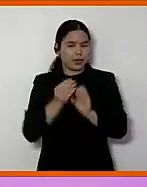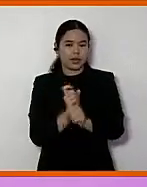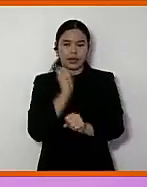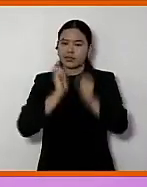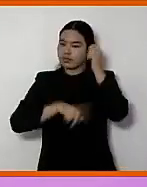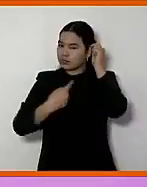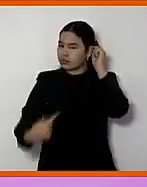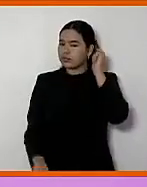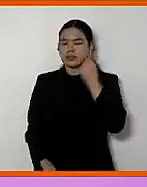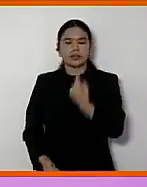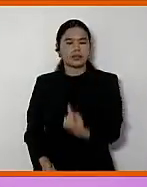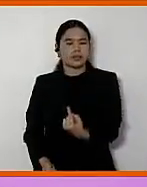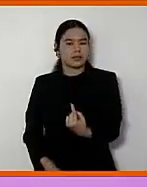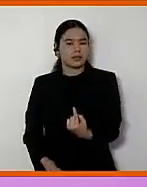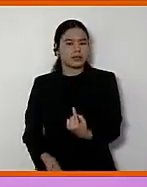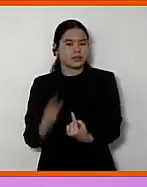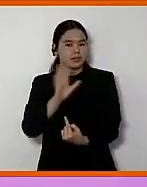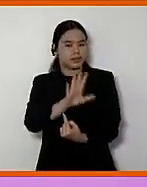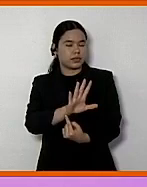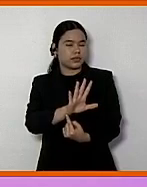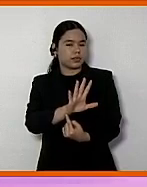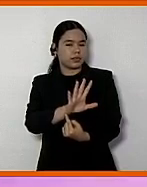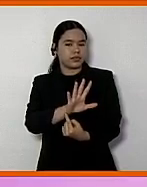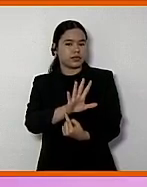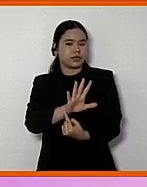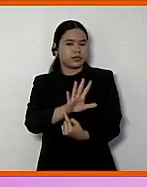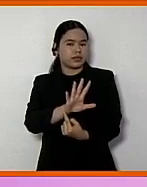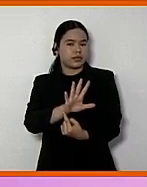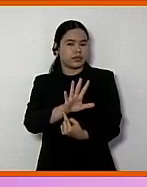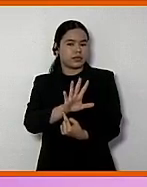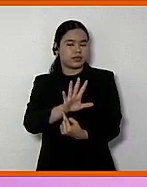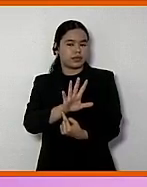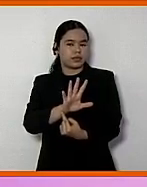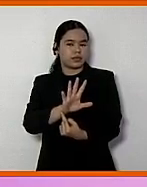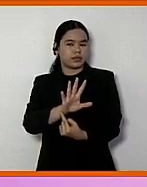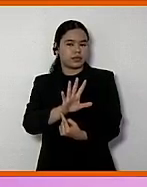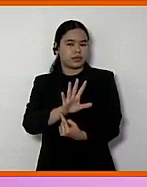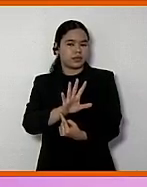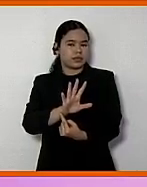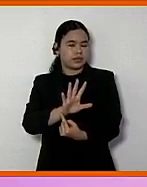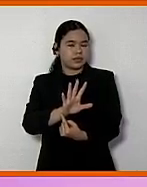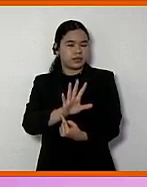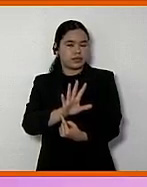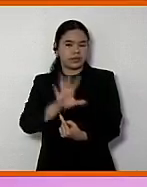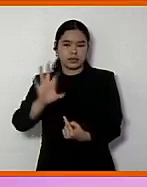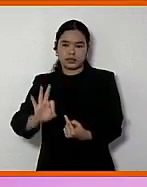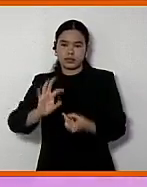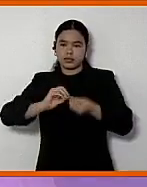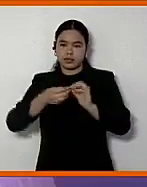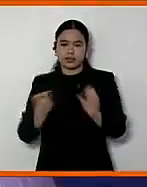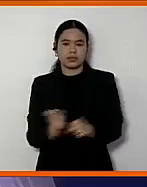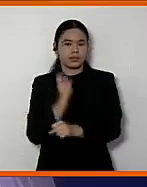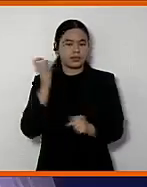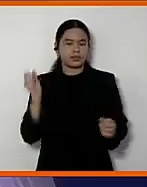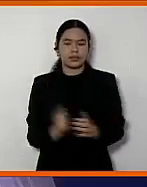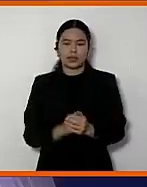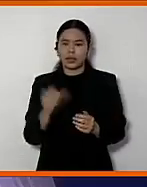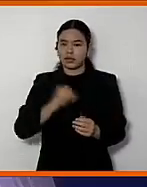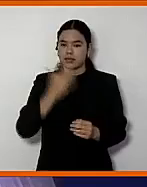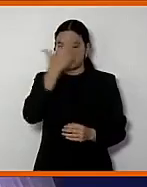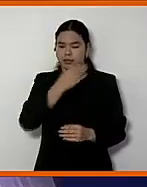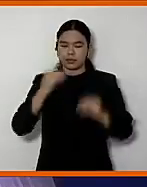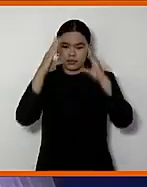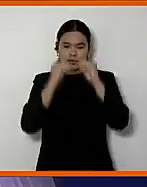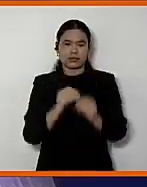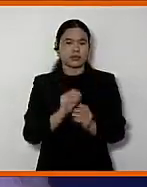ayer 5 segundo dígitos 9 número favorecido en esta hermosa